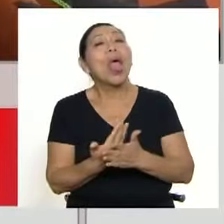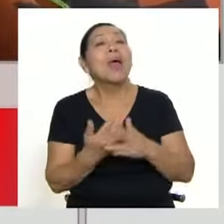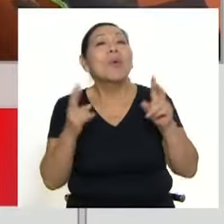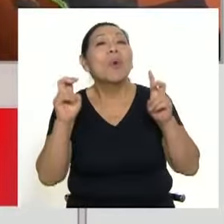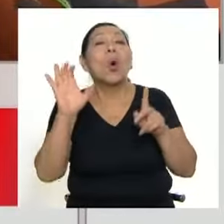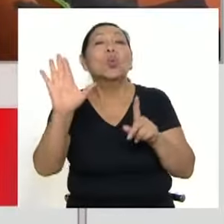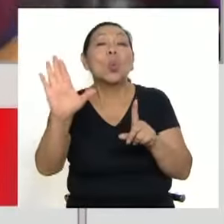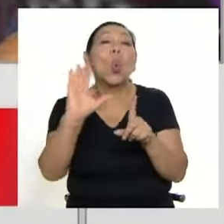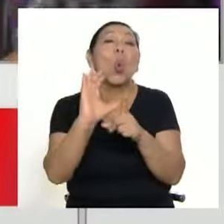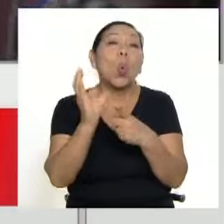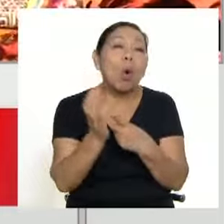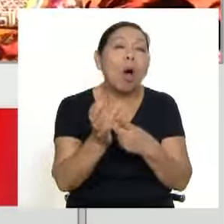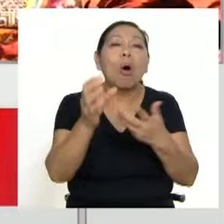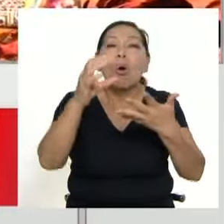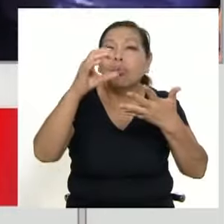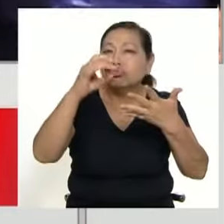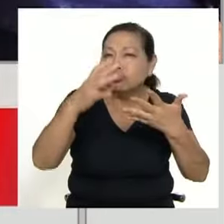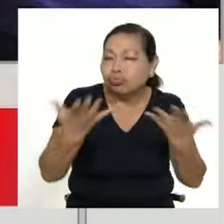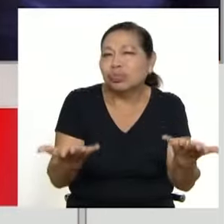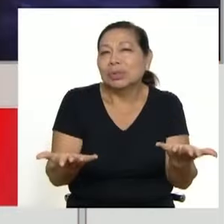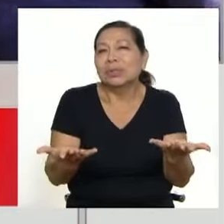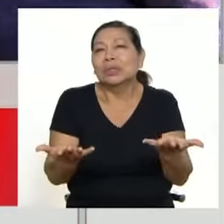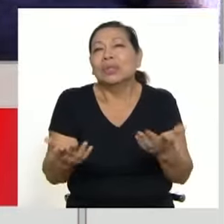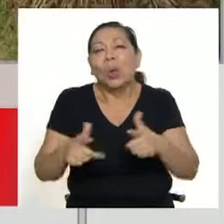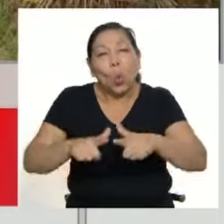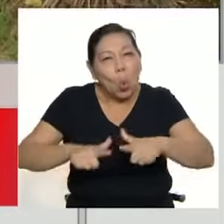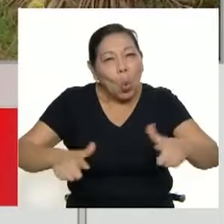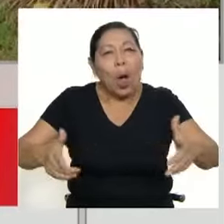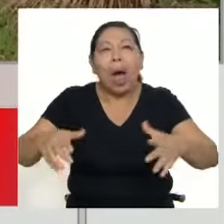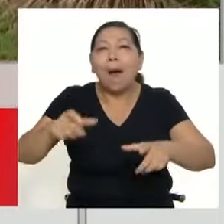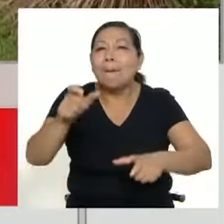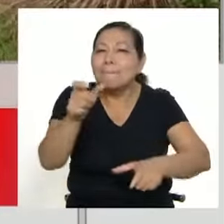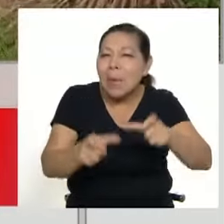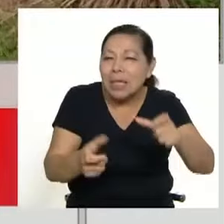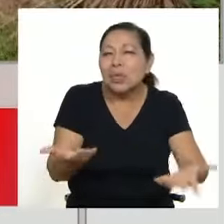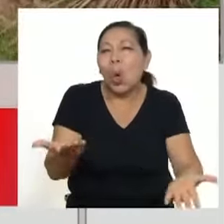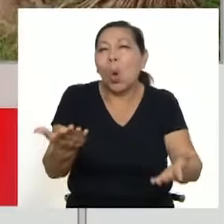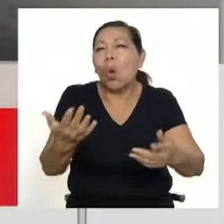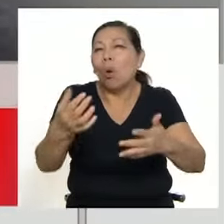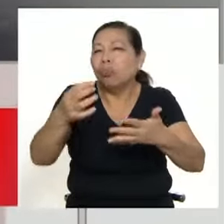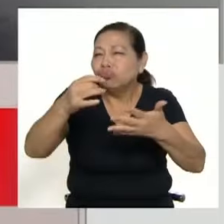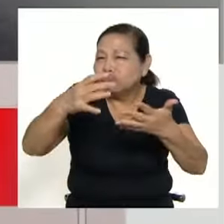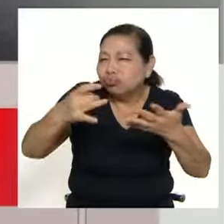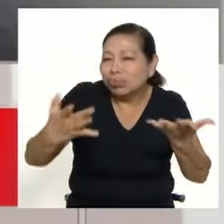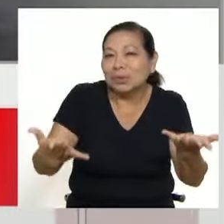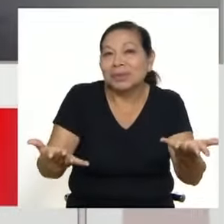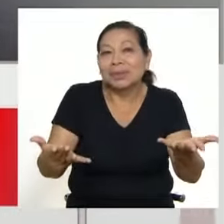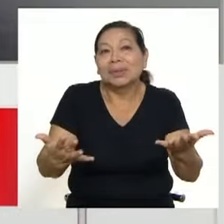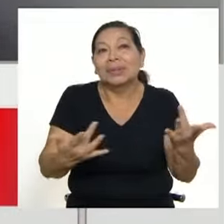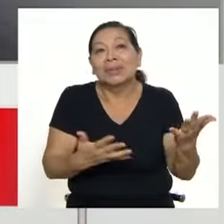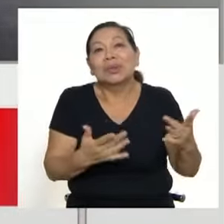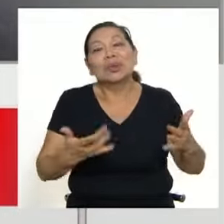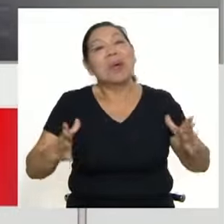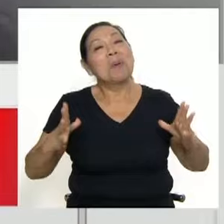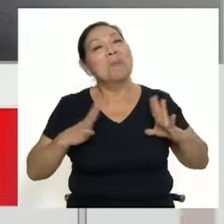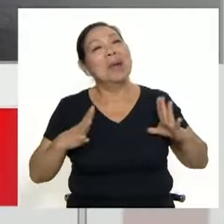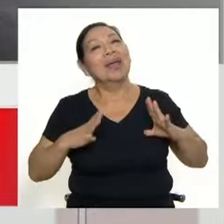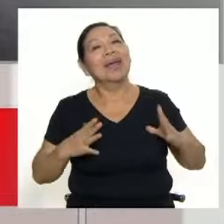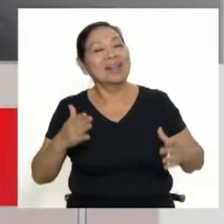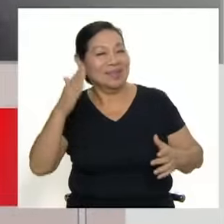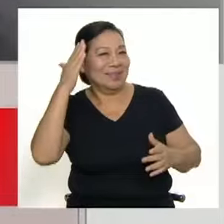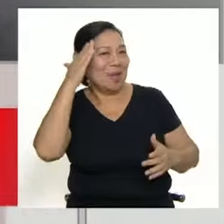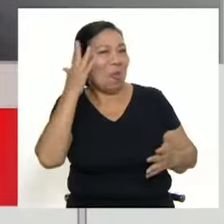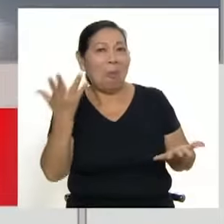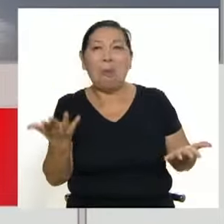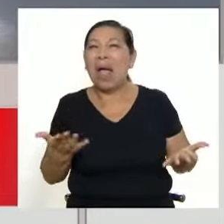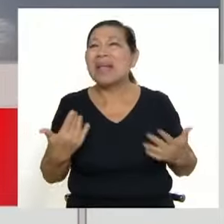tema cultural, la biodiversidad, los escenarios, las poblaciones, las situaciones. O sea, por eso es que uno espera sus vacaciones siempre, porque sabe que